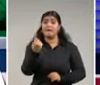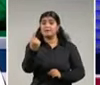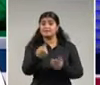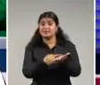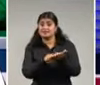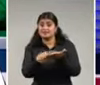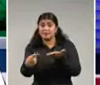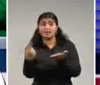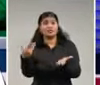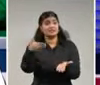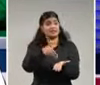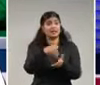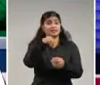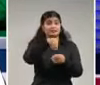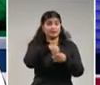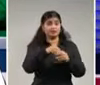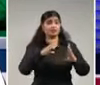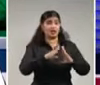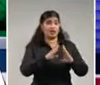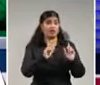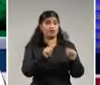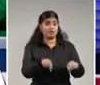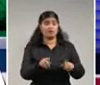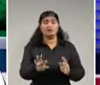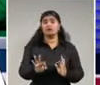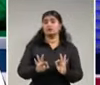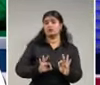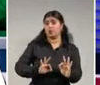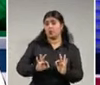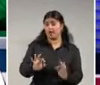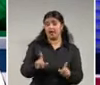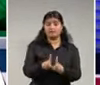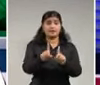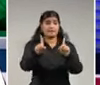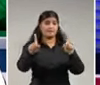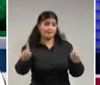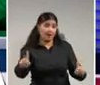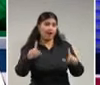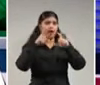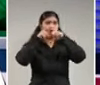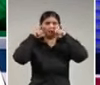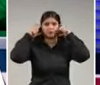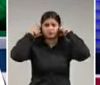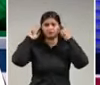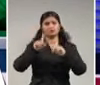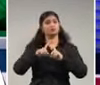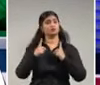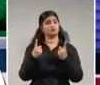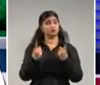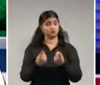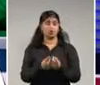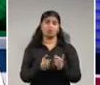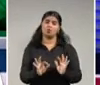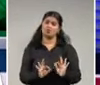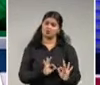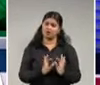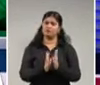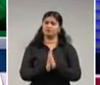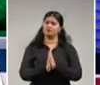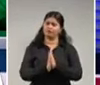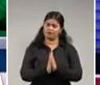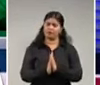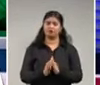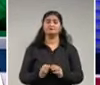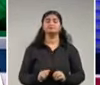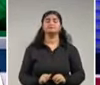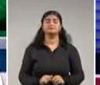el suficiente cuidado por el riesgo de venir infectado en algunos casos. En